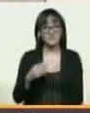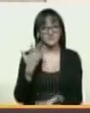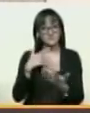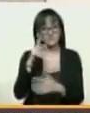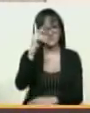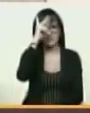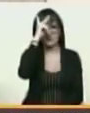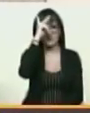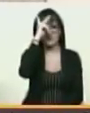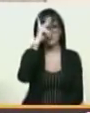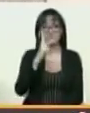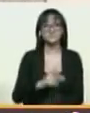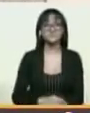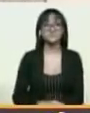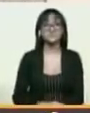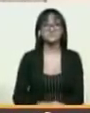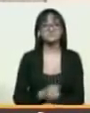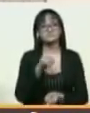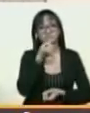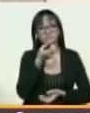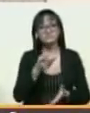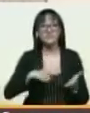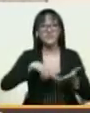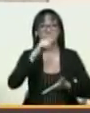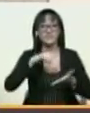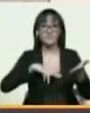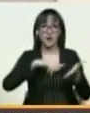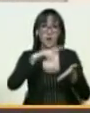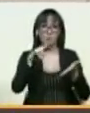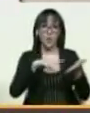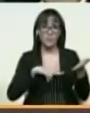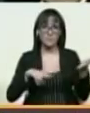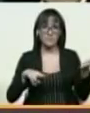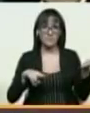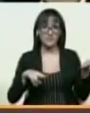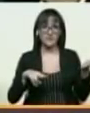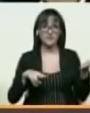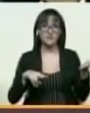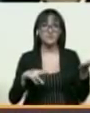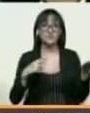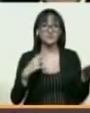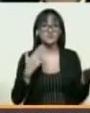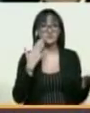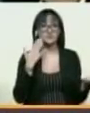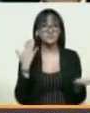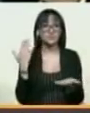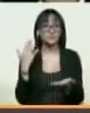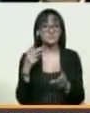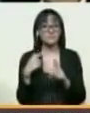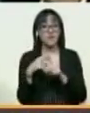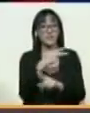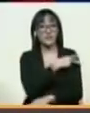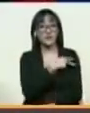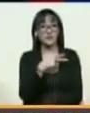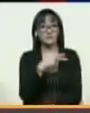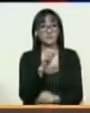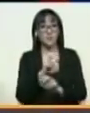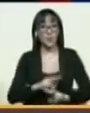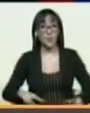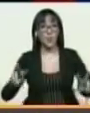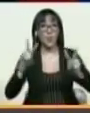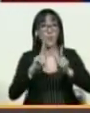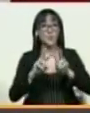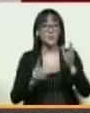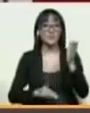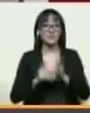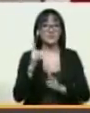República, Tarek El Aissami, dando parte de toda la firma de este convenio país firmado también con la delegación de la Organización de las Naciones Unidas para el